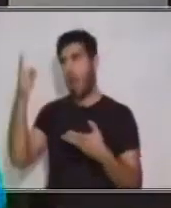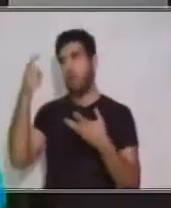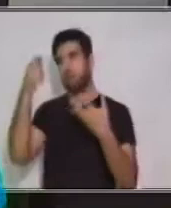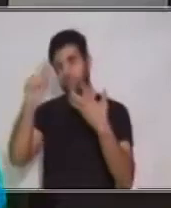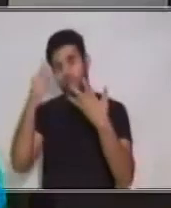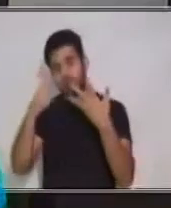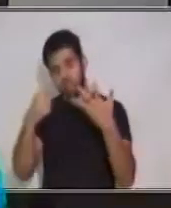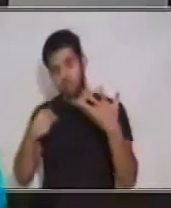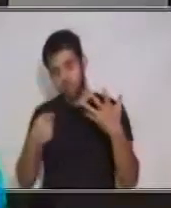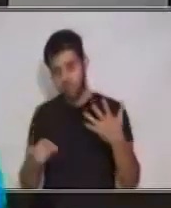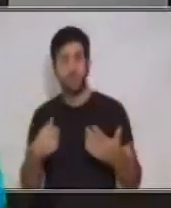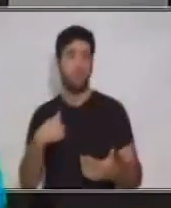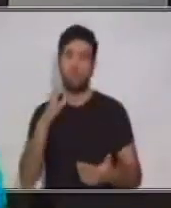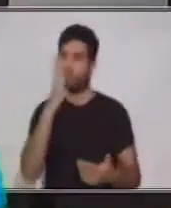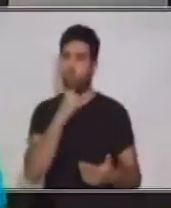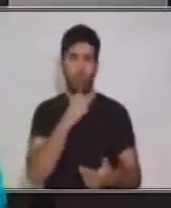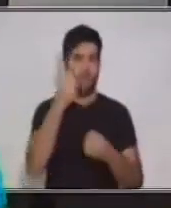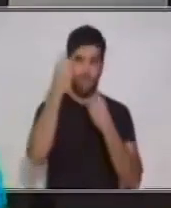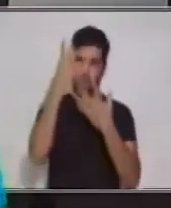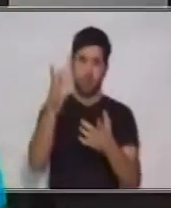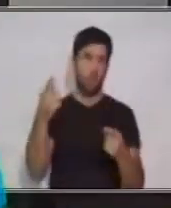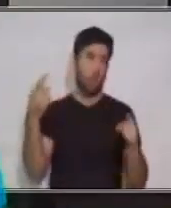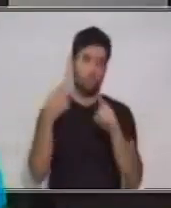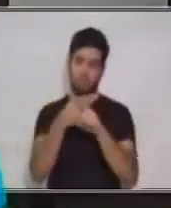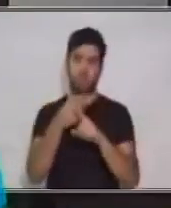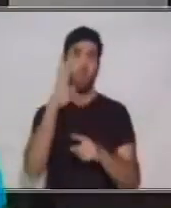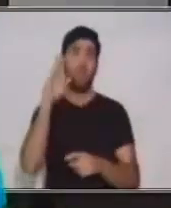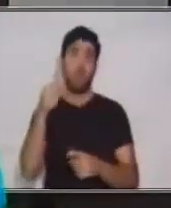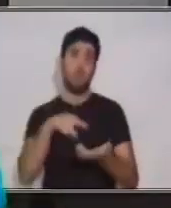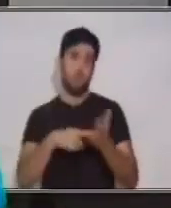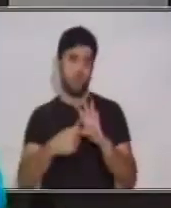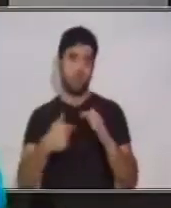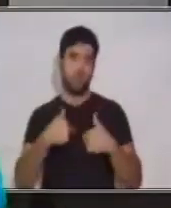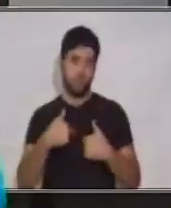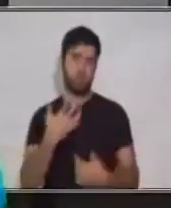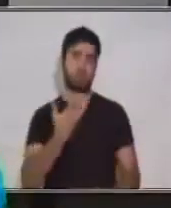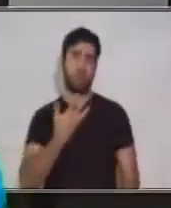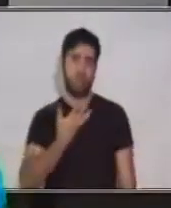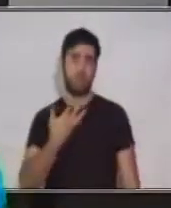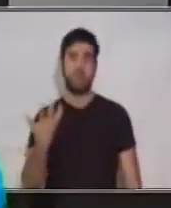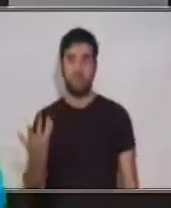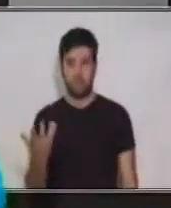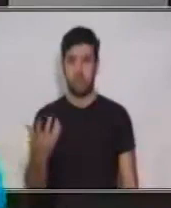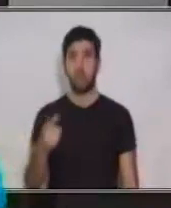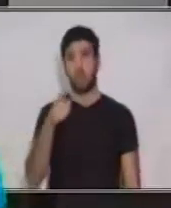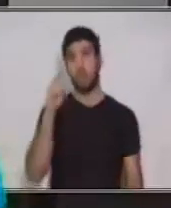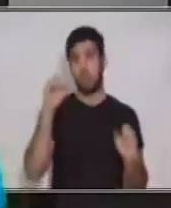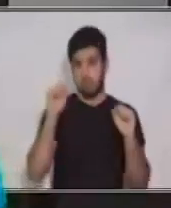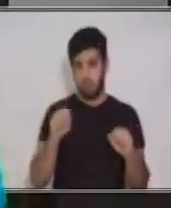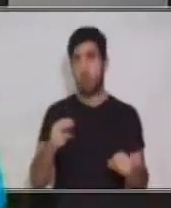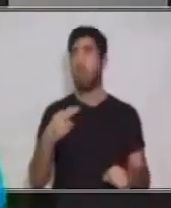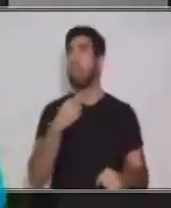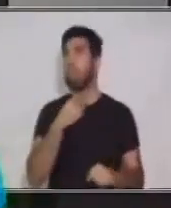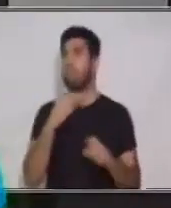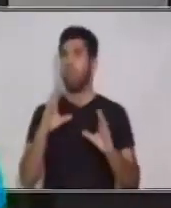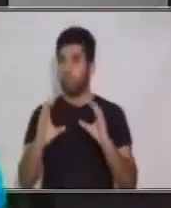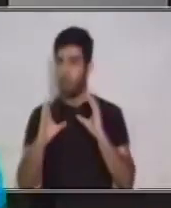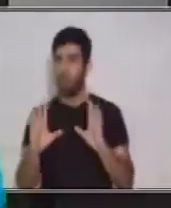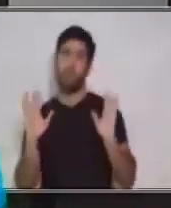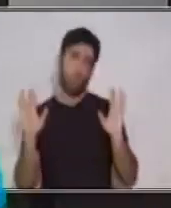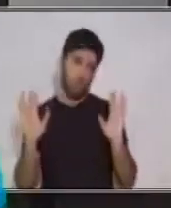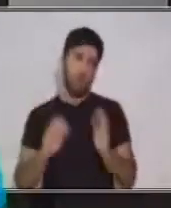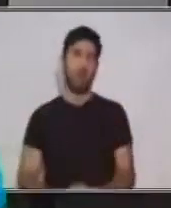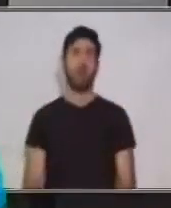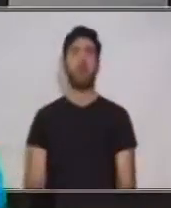información equivocada, porque estaría mintiendo con la encuesta. Y esto puede ser, como te digo, en algunas